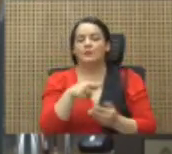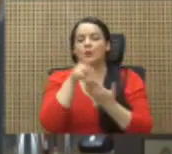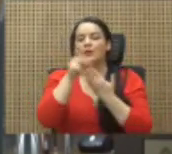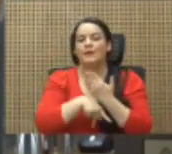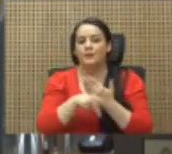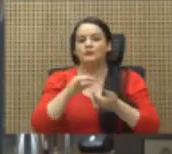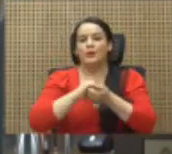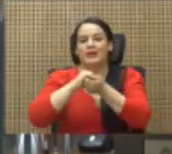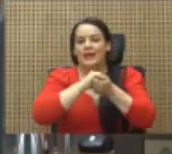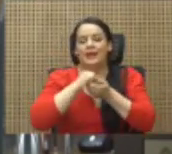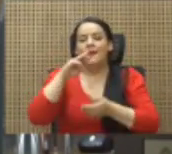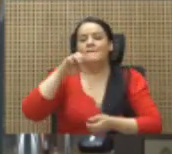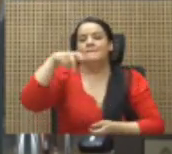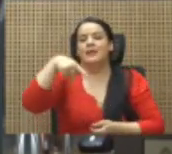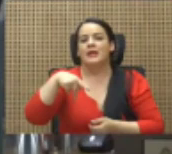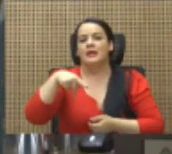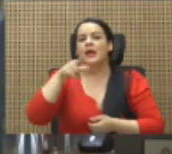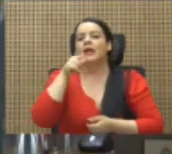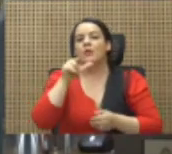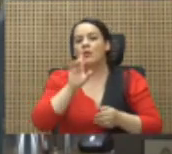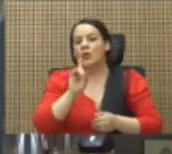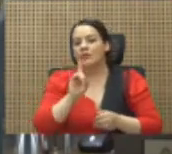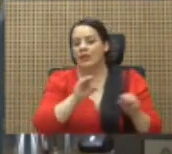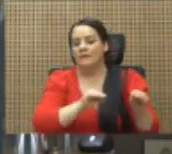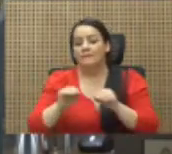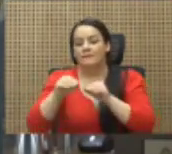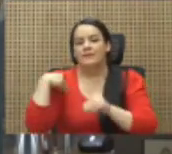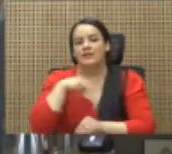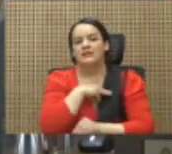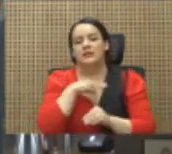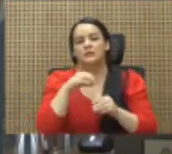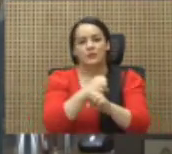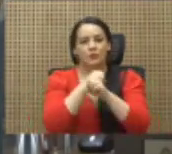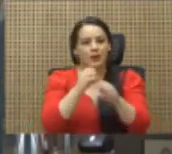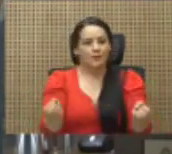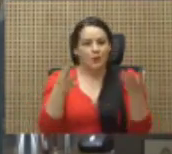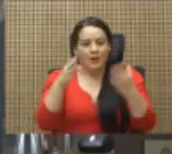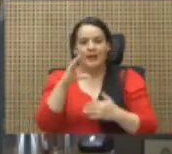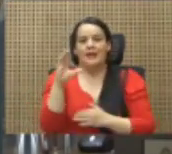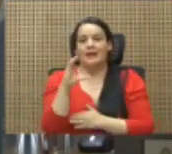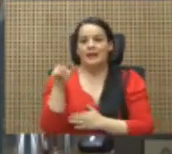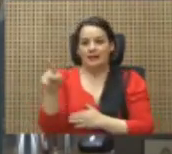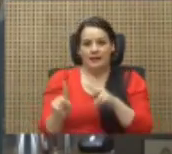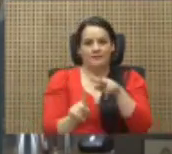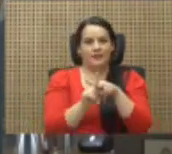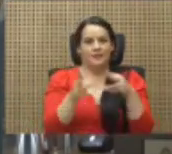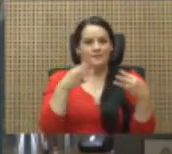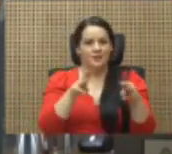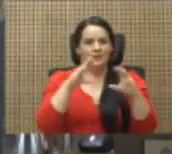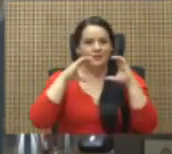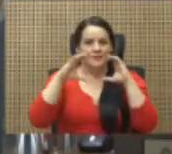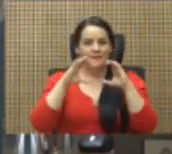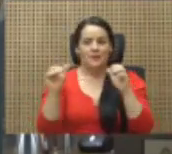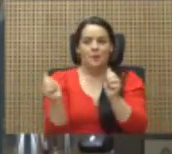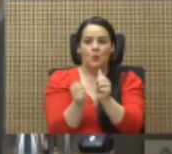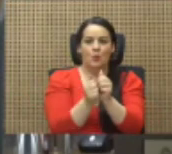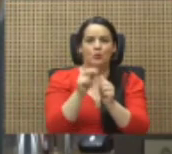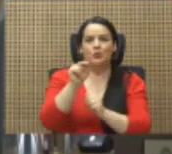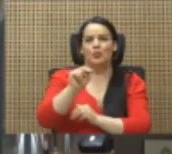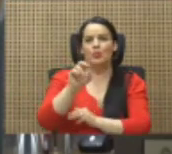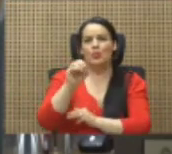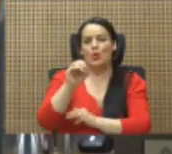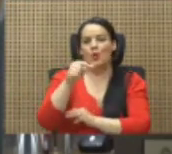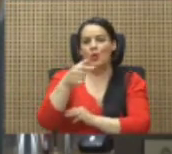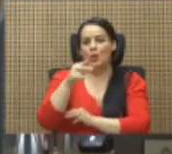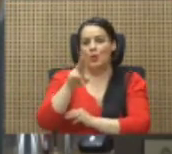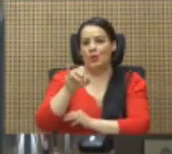al Ministerio de Seguridad Pública. También doña Catarina salió por los medios de comunicación junto con su colega Nogui Acosta para